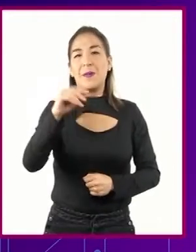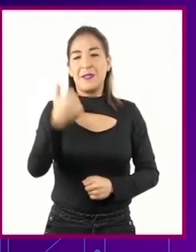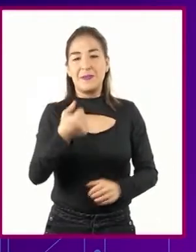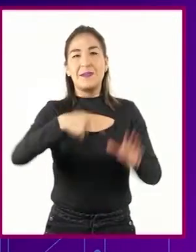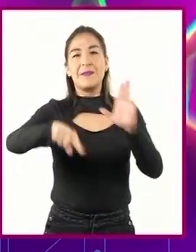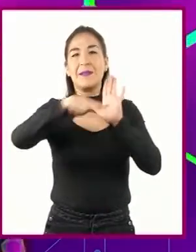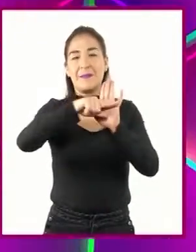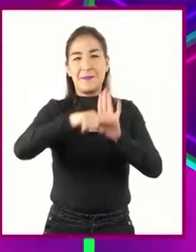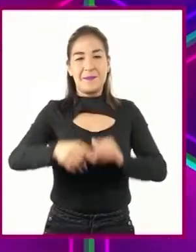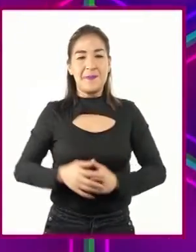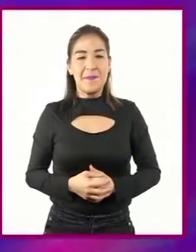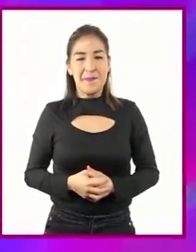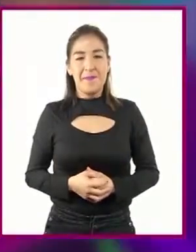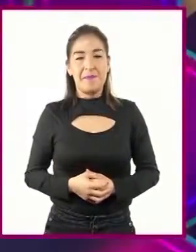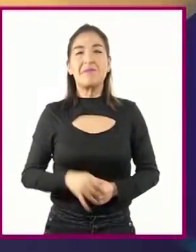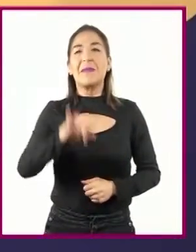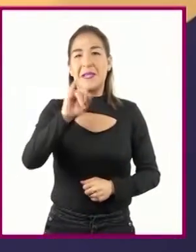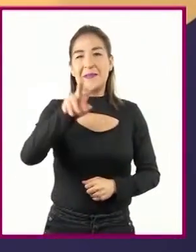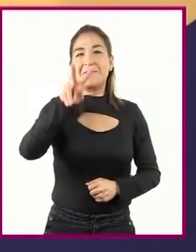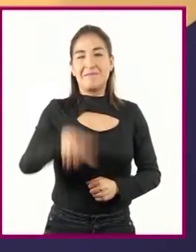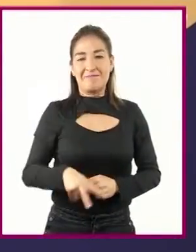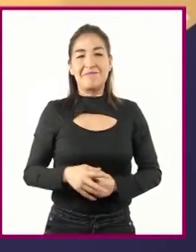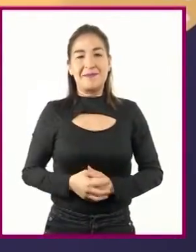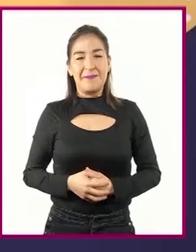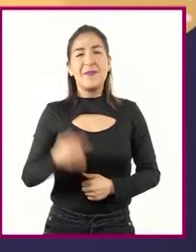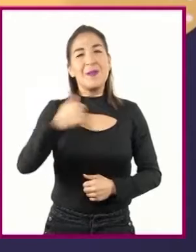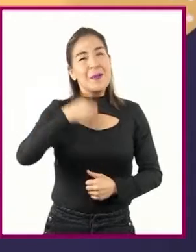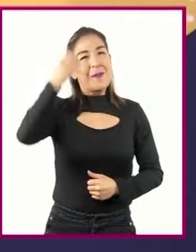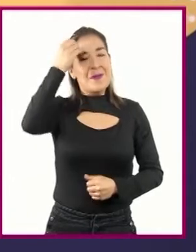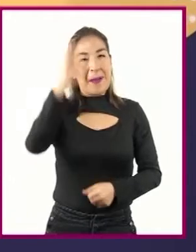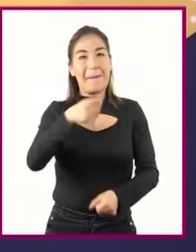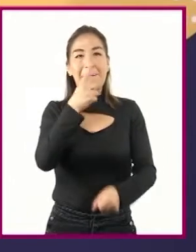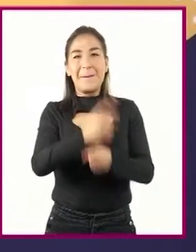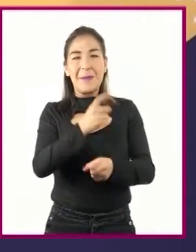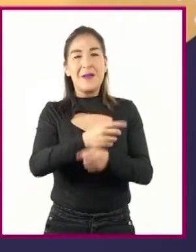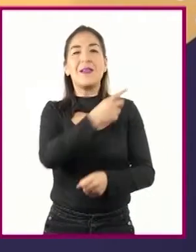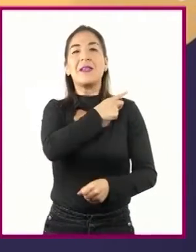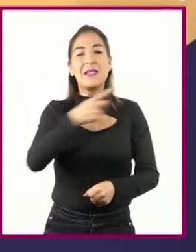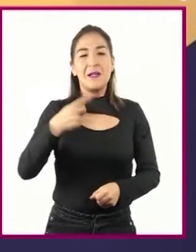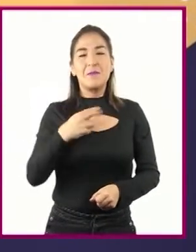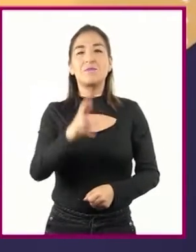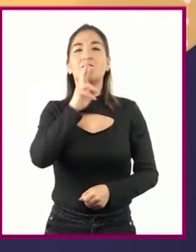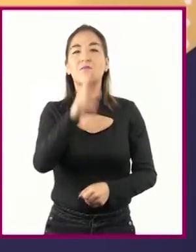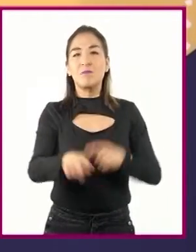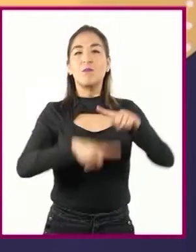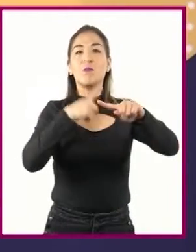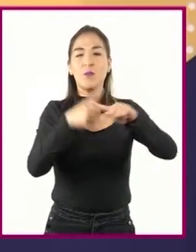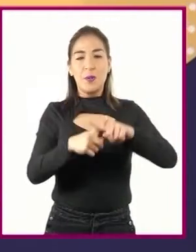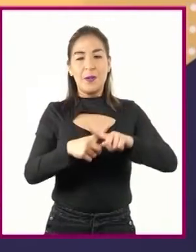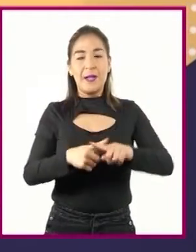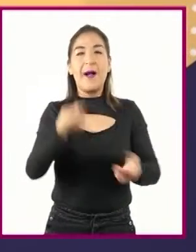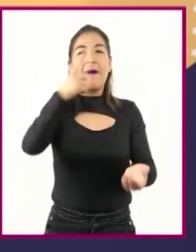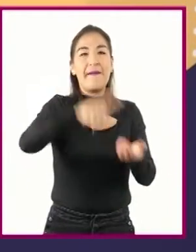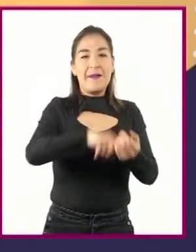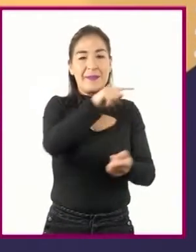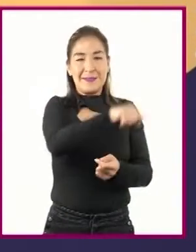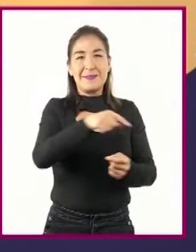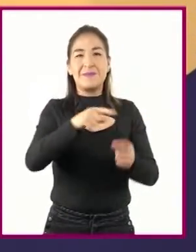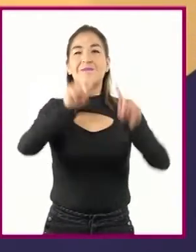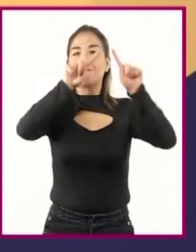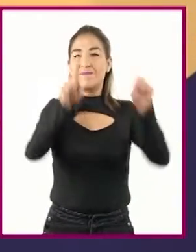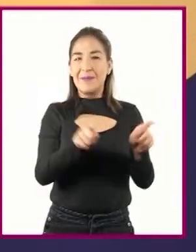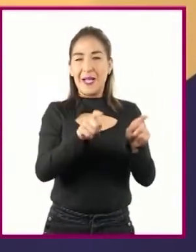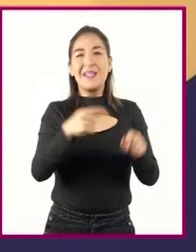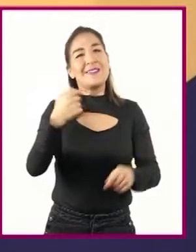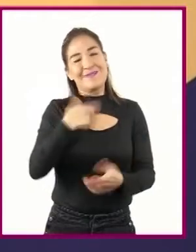96 negativo. ¡Es verdad! Olvidé que en primer lugar se resolvía la multiplicación dentro del paréntesis.